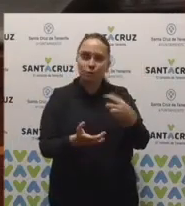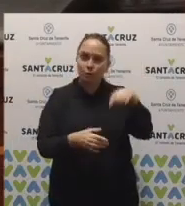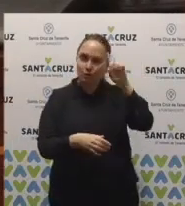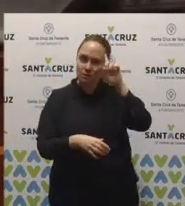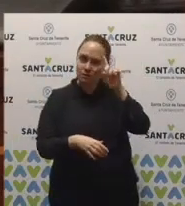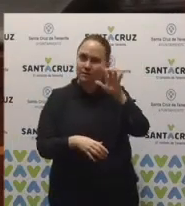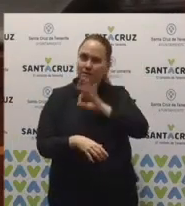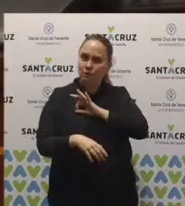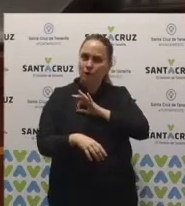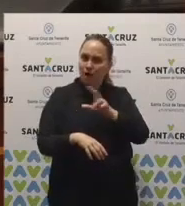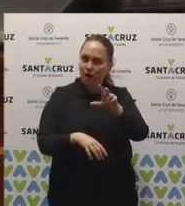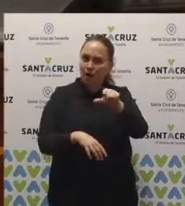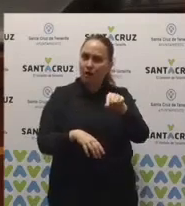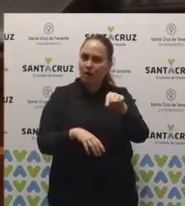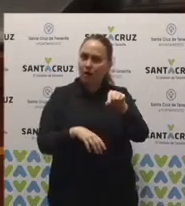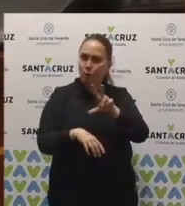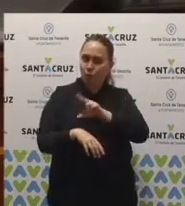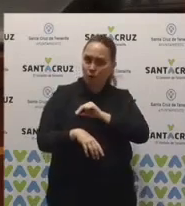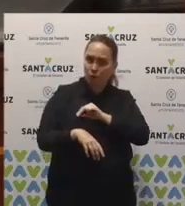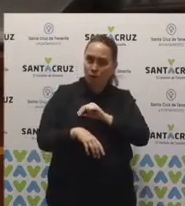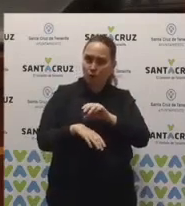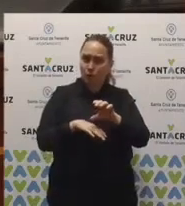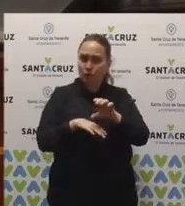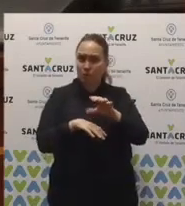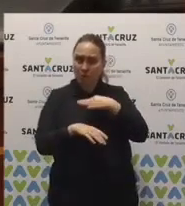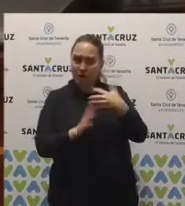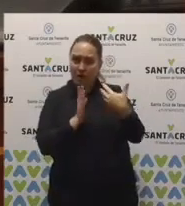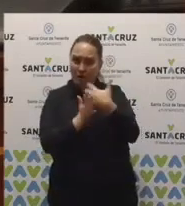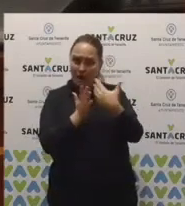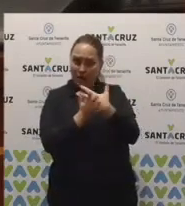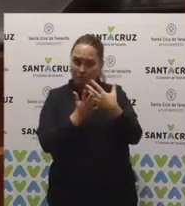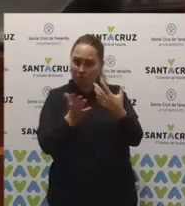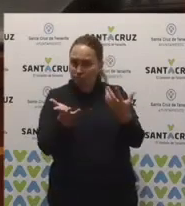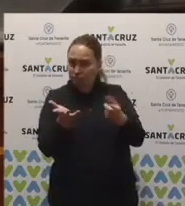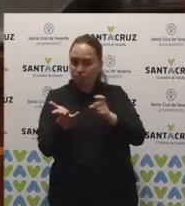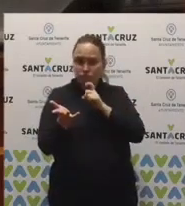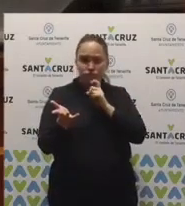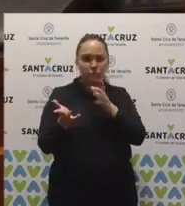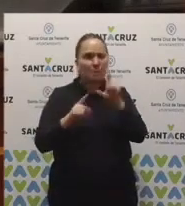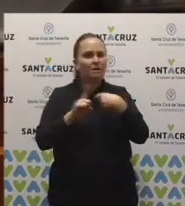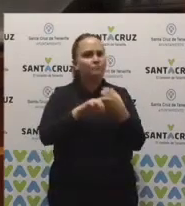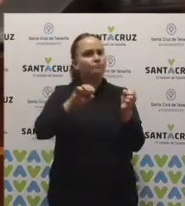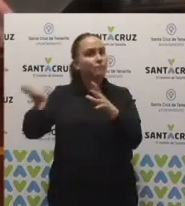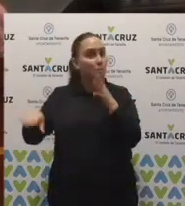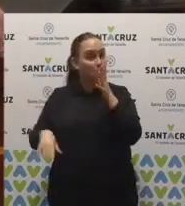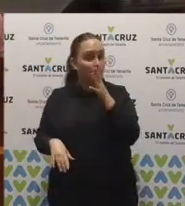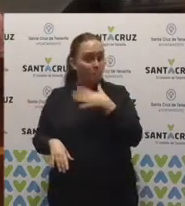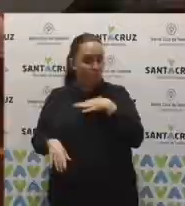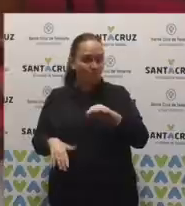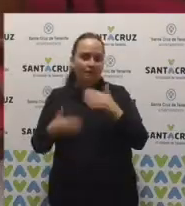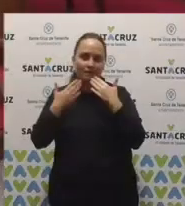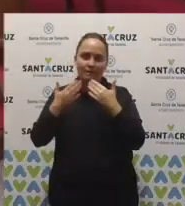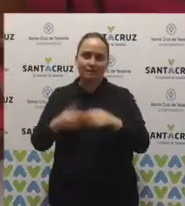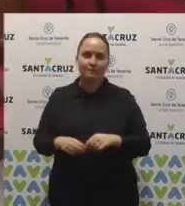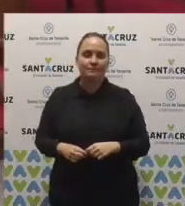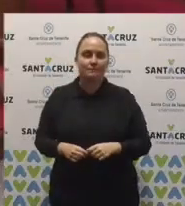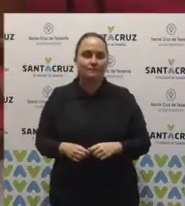consejera nos podía explicar cuáles eran los motivos para desestimar las muchas gracias